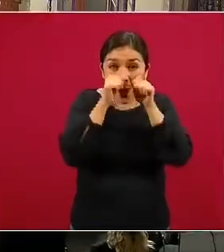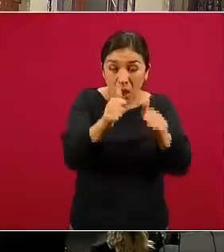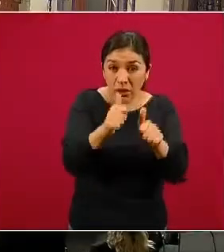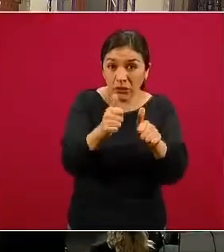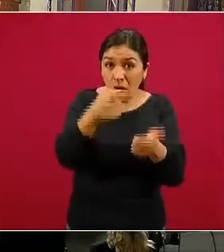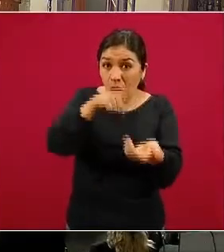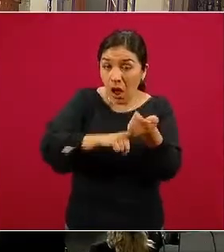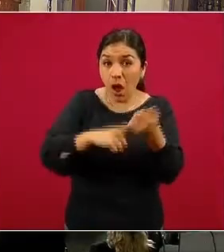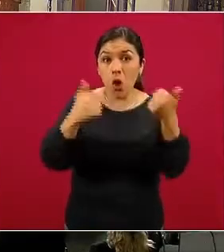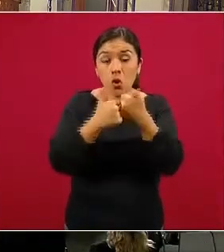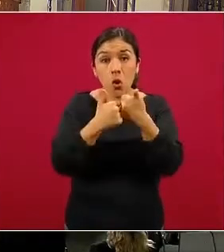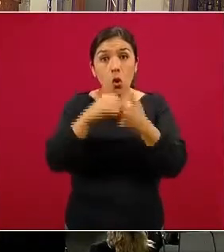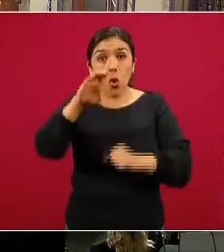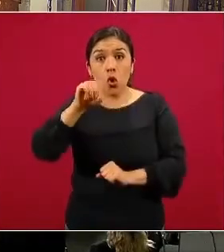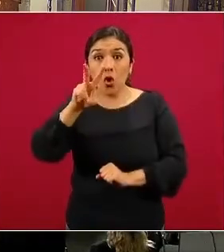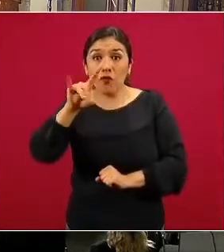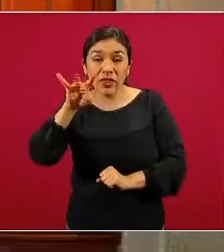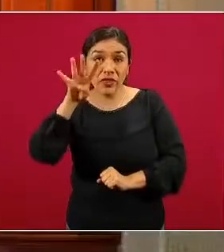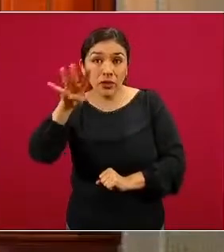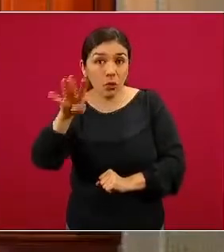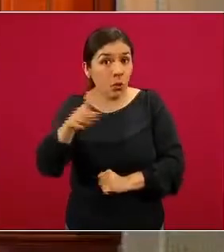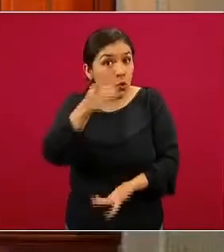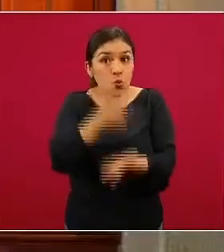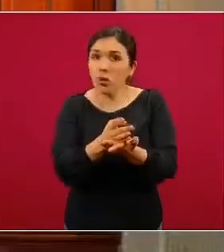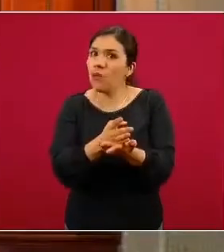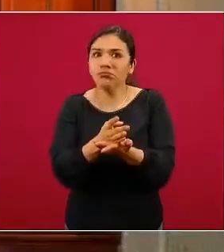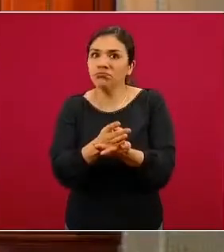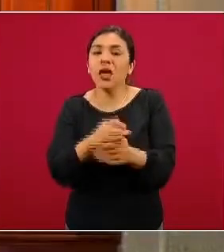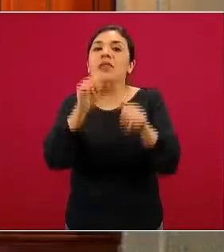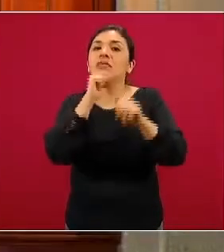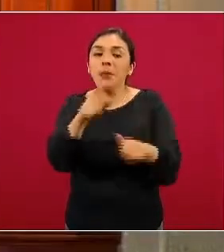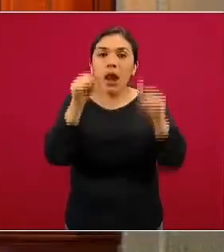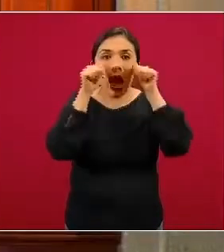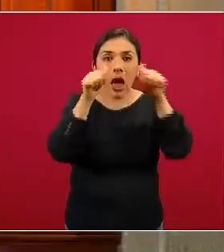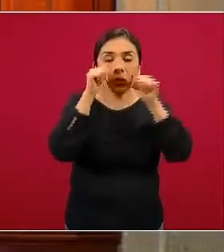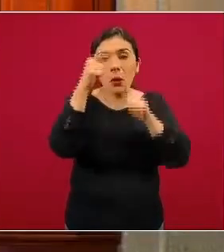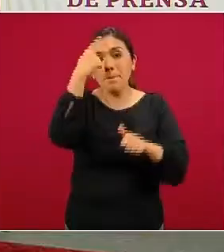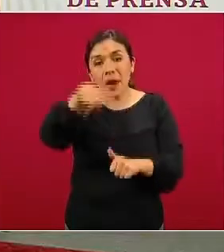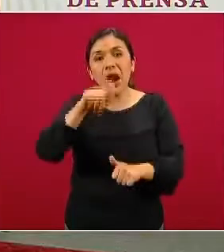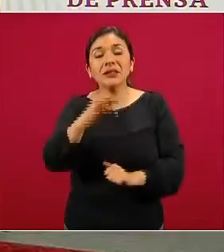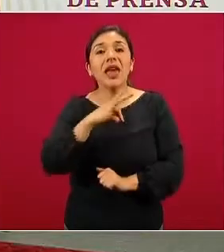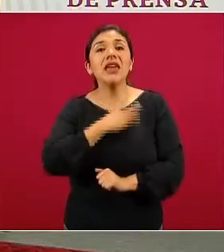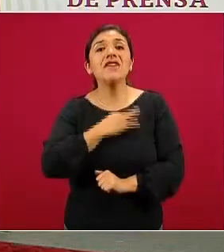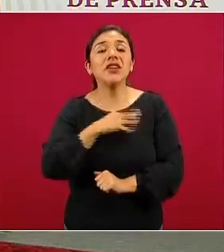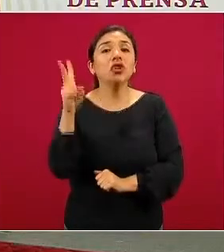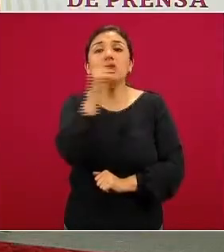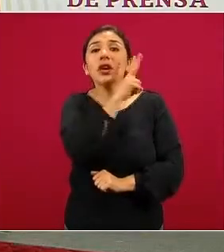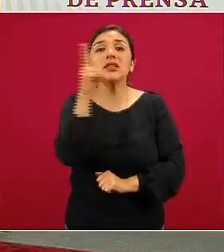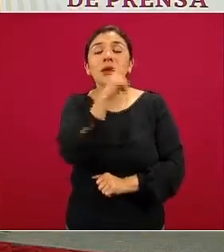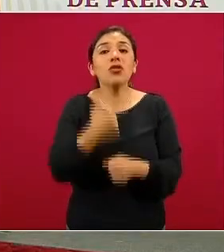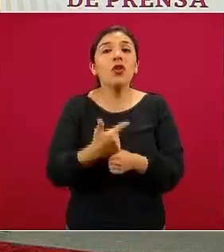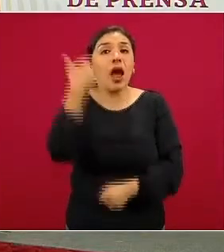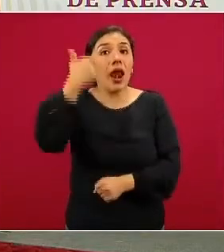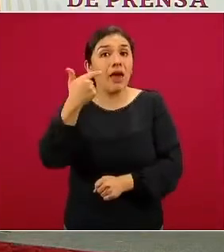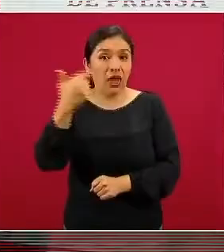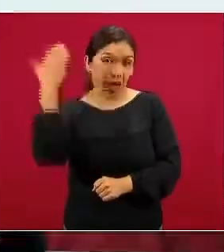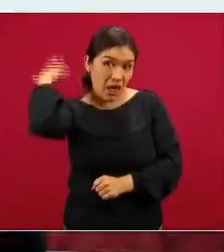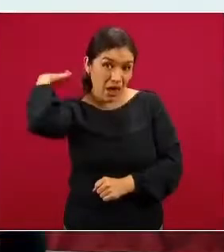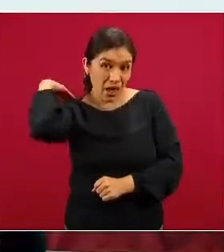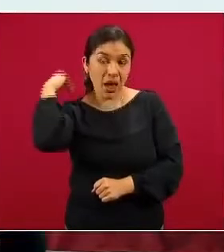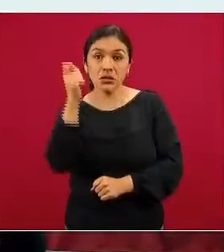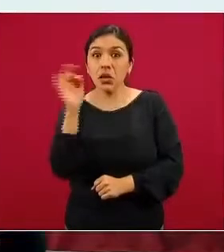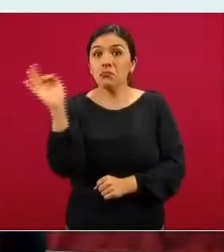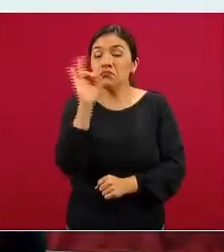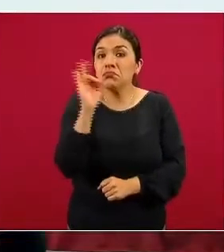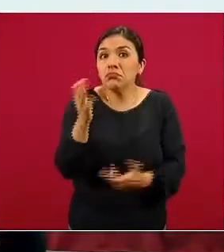casos confirmados de COVID-19, se enfocan a la atención de la infección respiratoria aguda grave, en donde en un